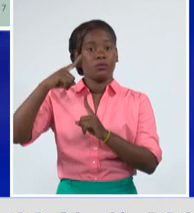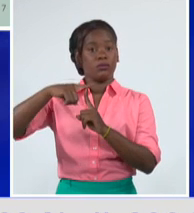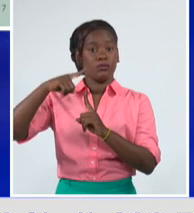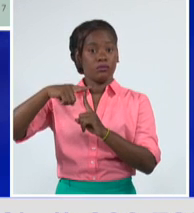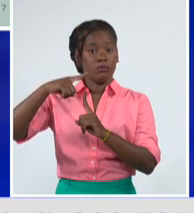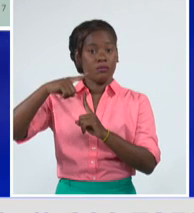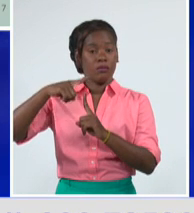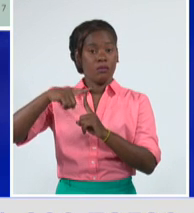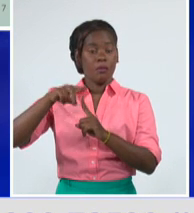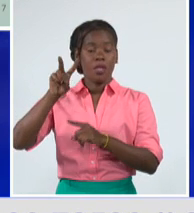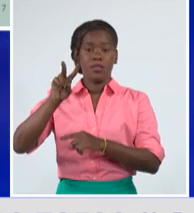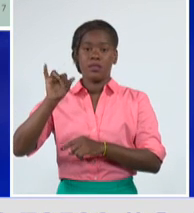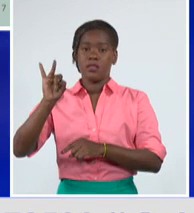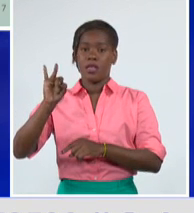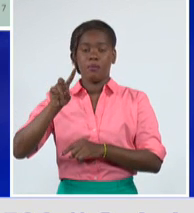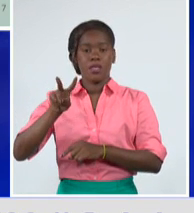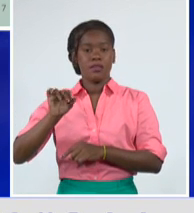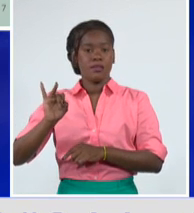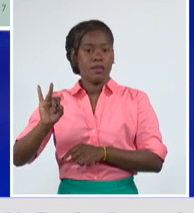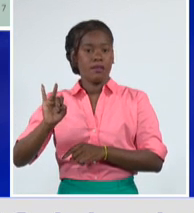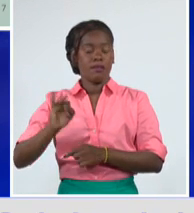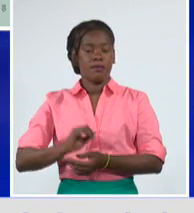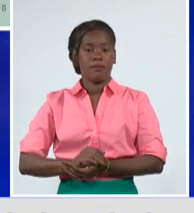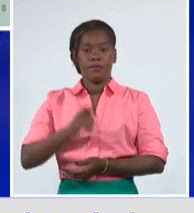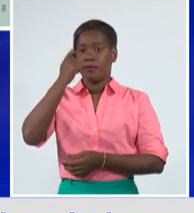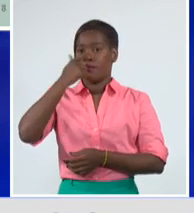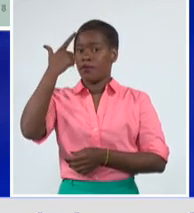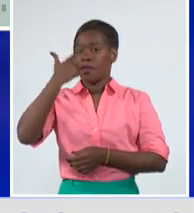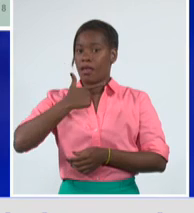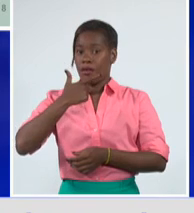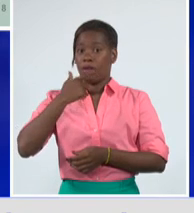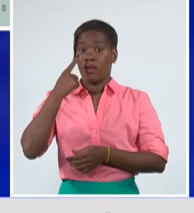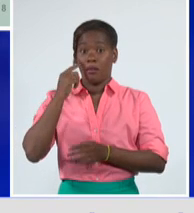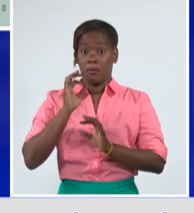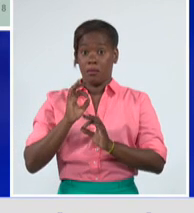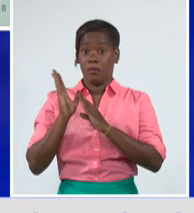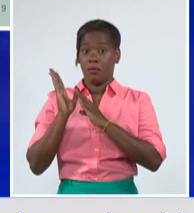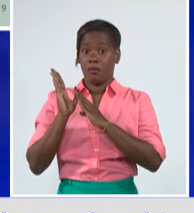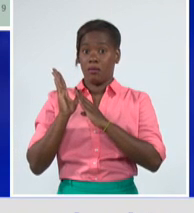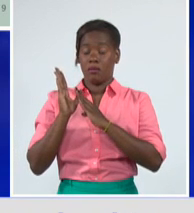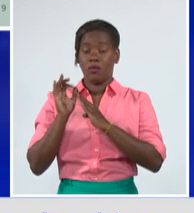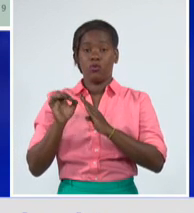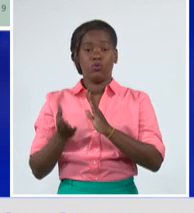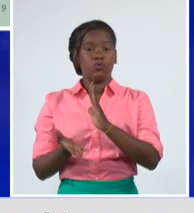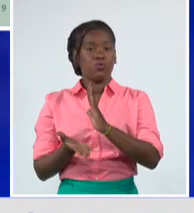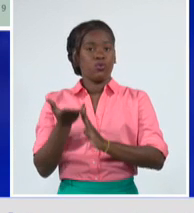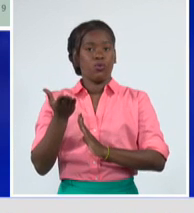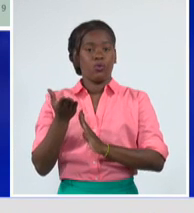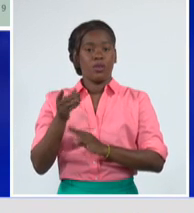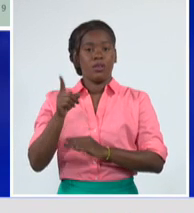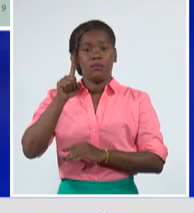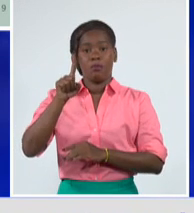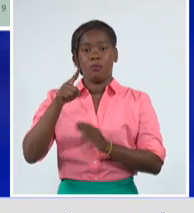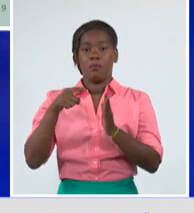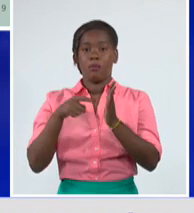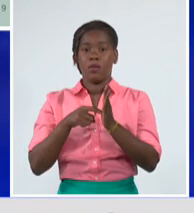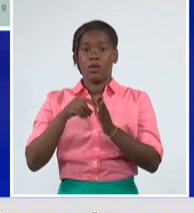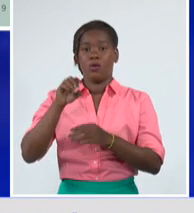uno. En Ciego de Ávila, al diagnosticar 18 casos más, la cifra total es